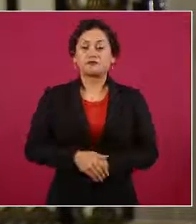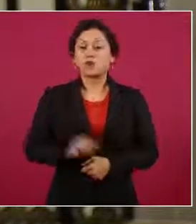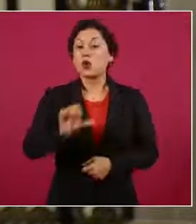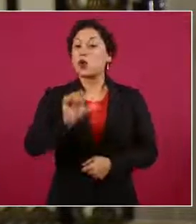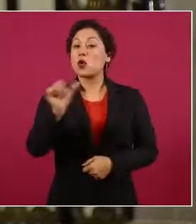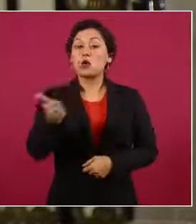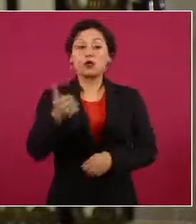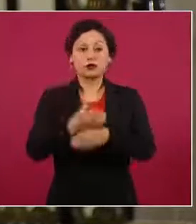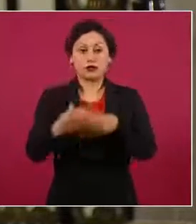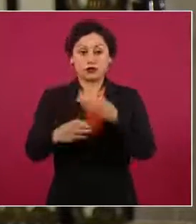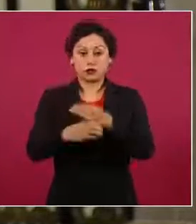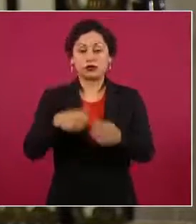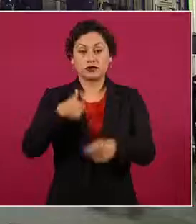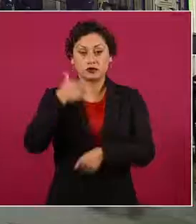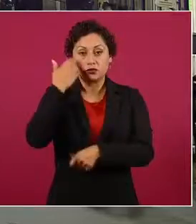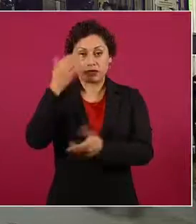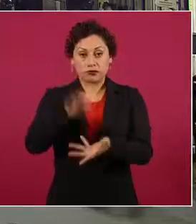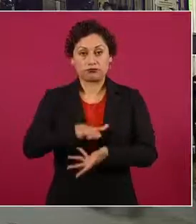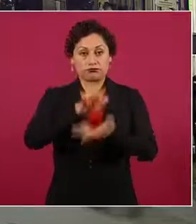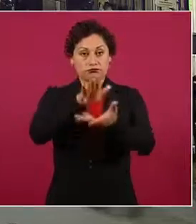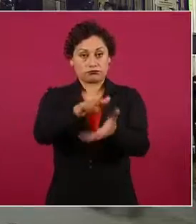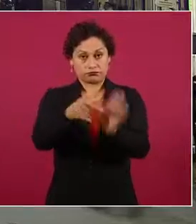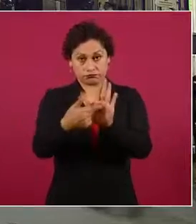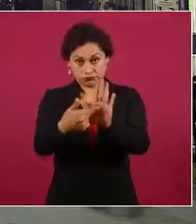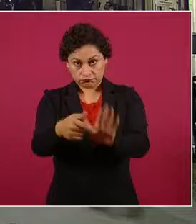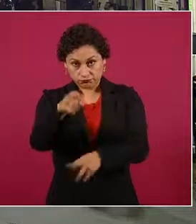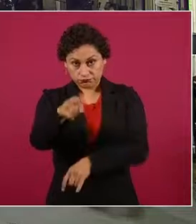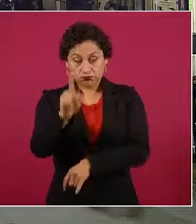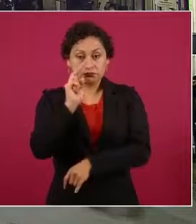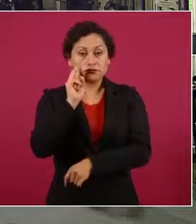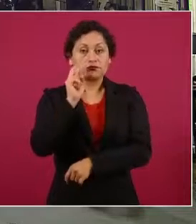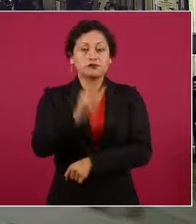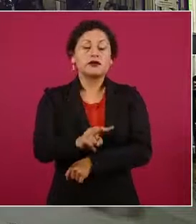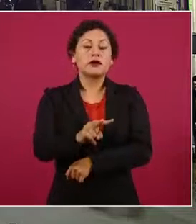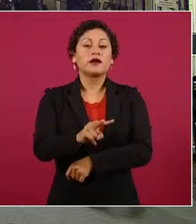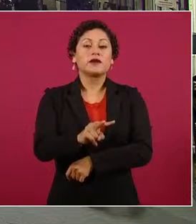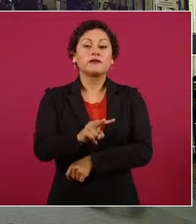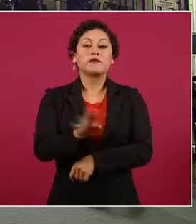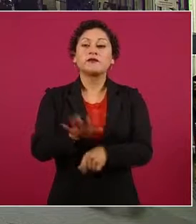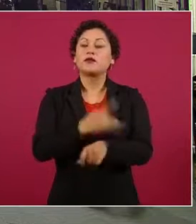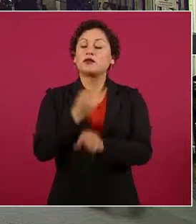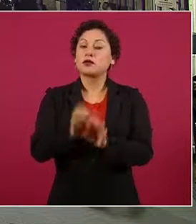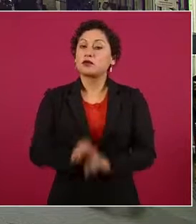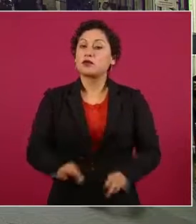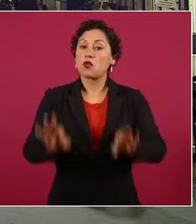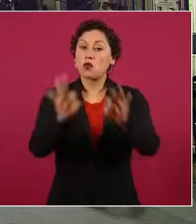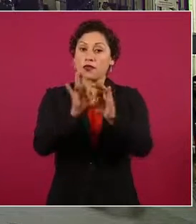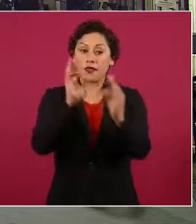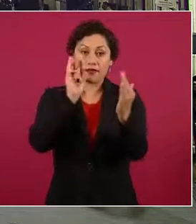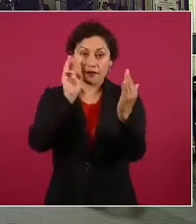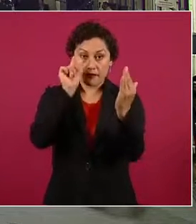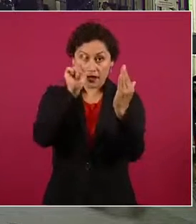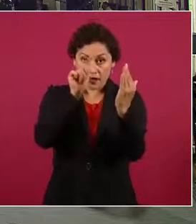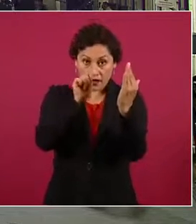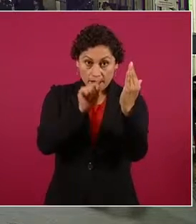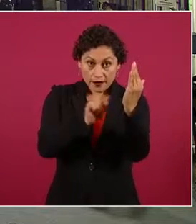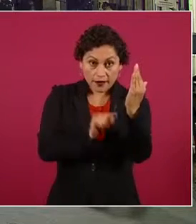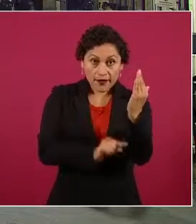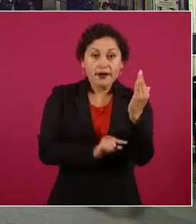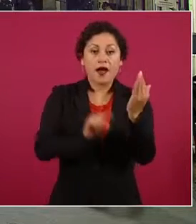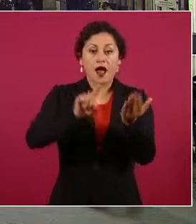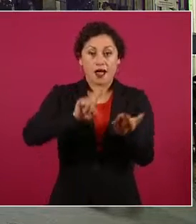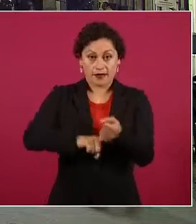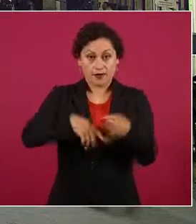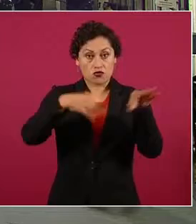gustaría entregarle, pues lo más importante es que se ha revisado cada uno de los puntos que tenemos en el oficio, en los